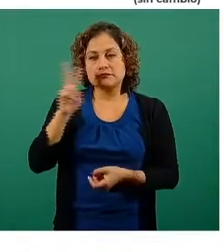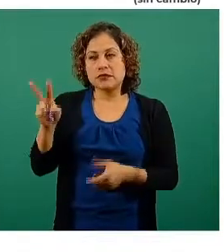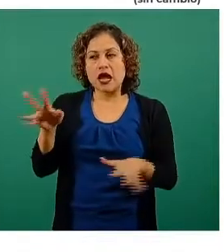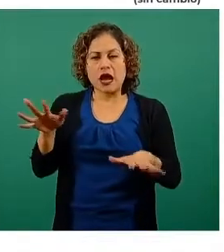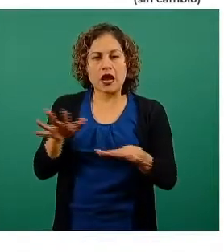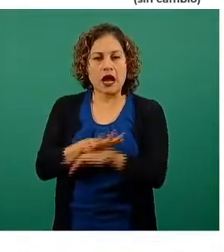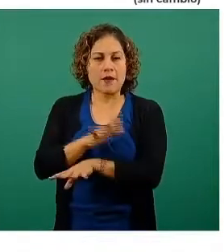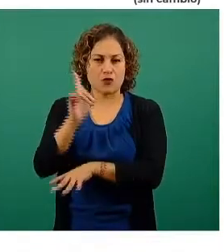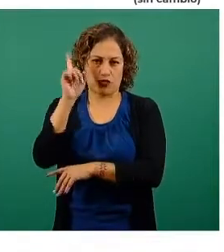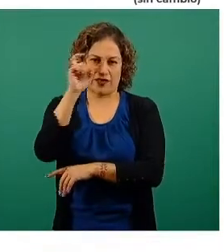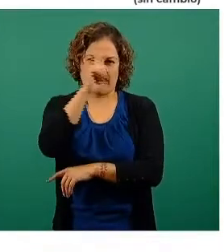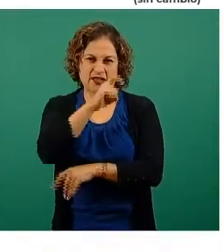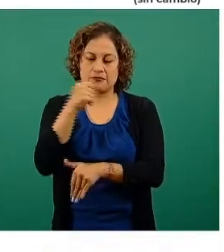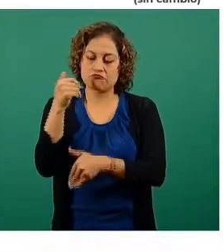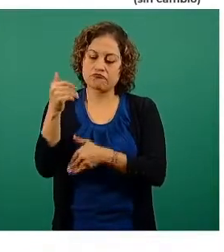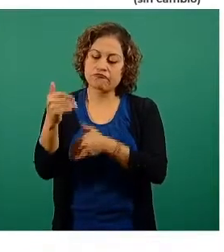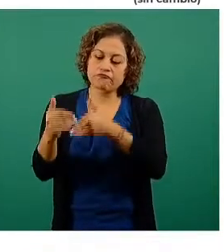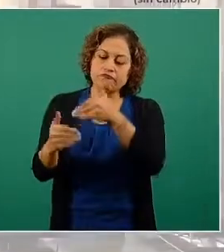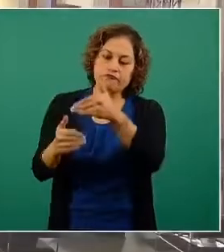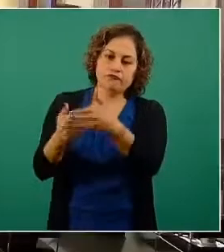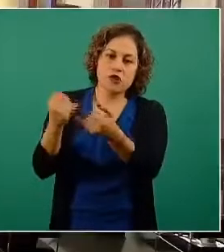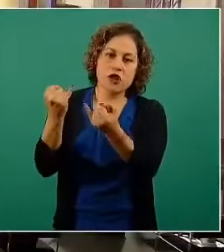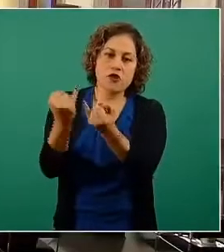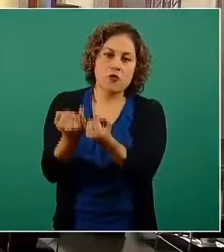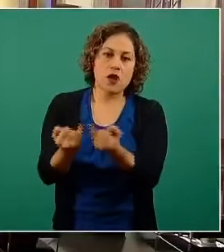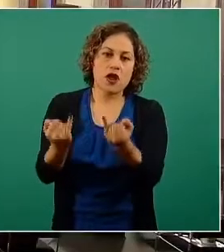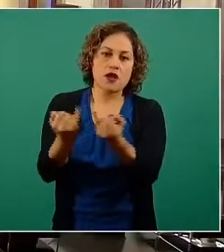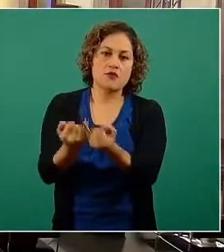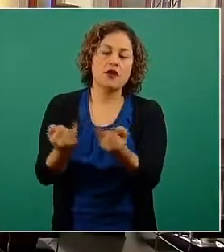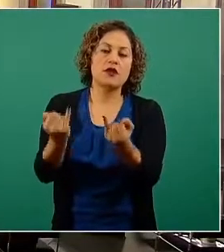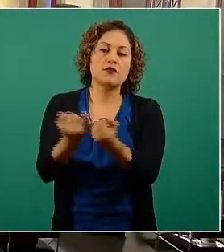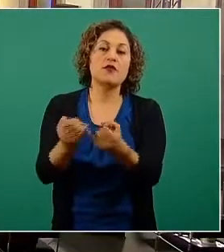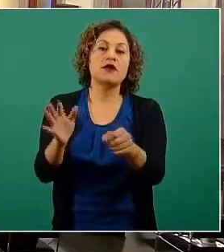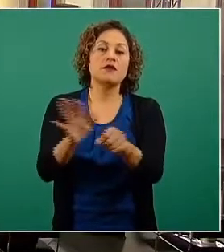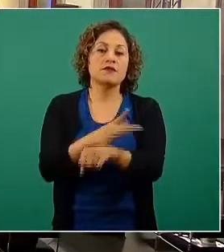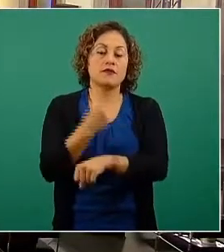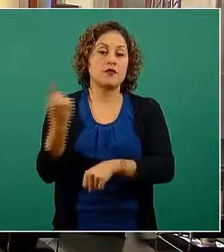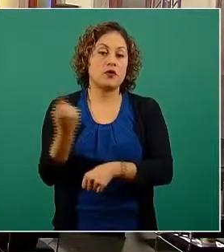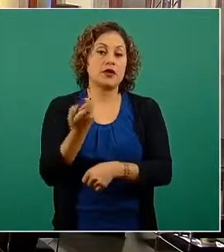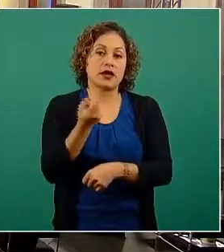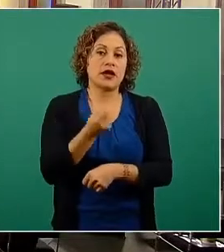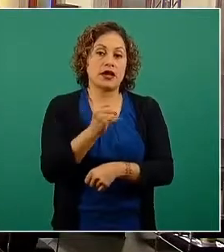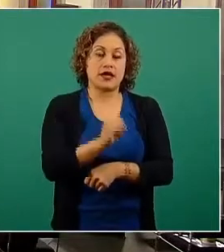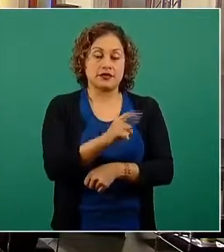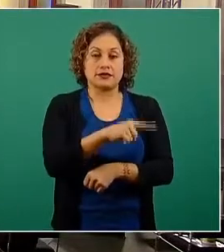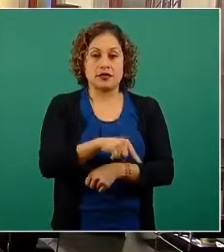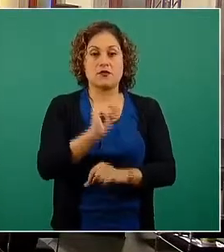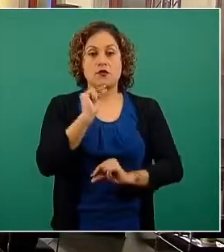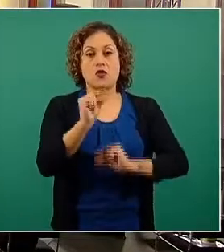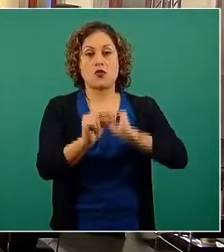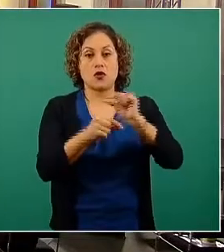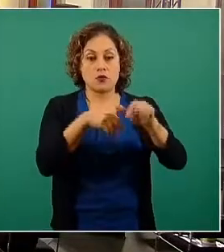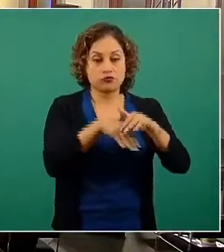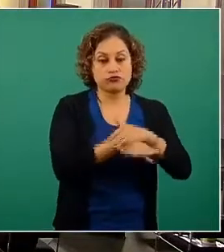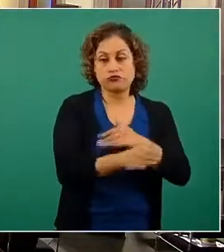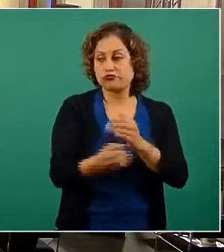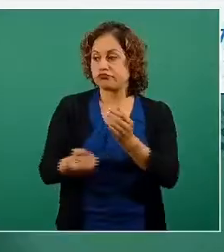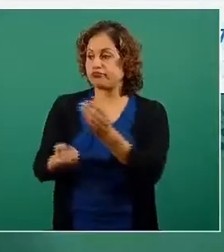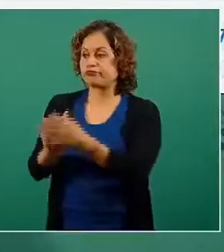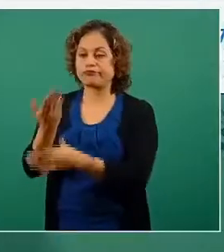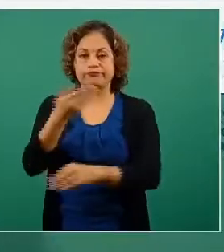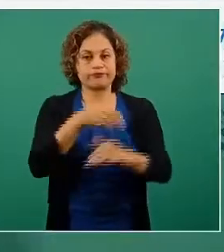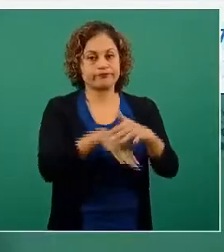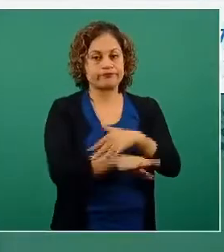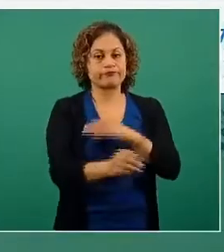para otro, porque los egresos hospitalarios de este tipo de pacientes se van dando paulatinamente, ¿sí? En